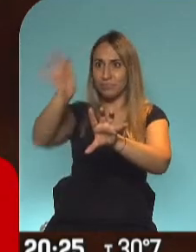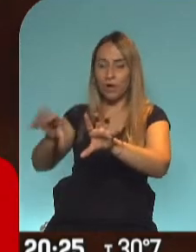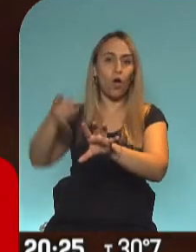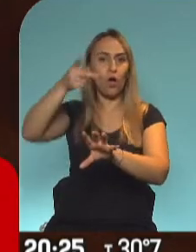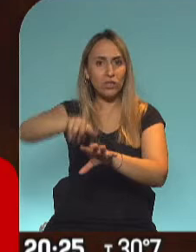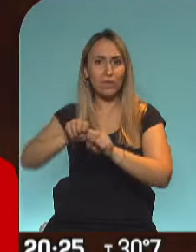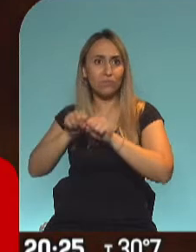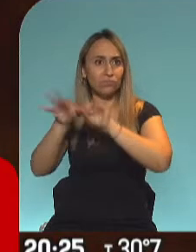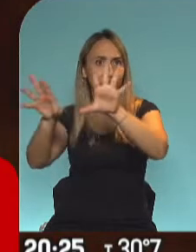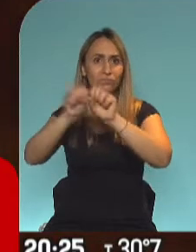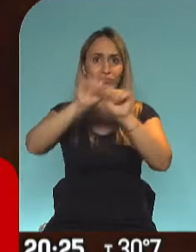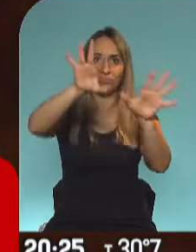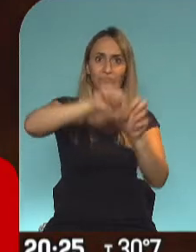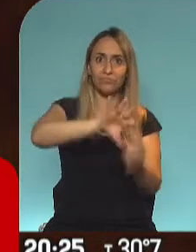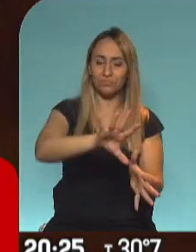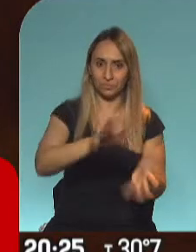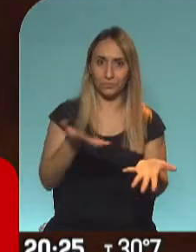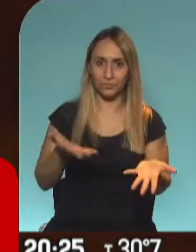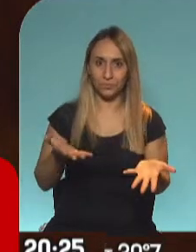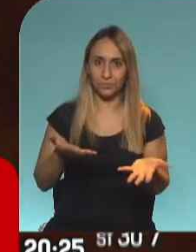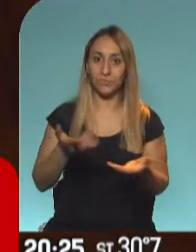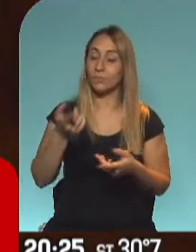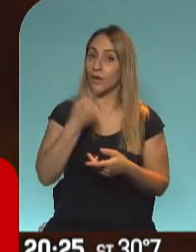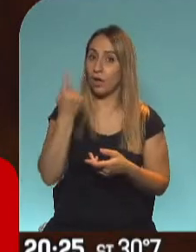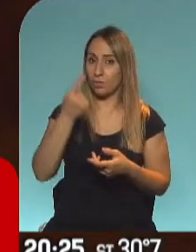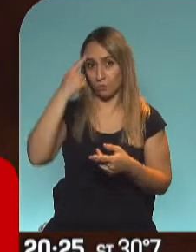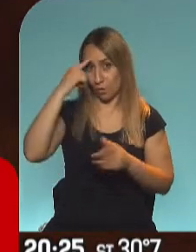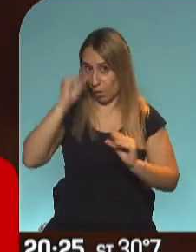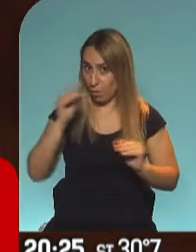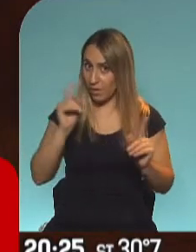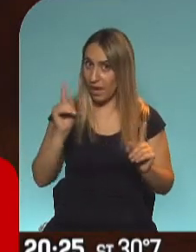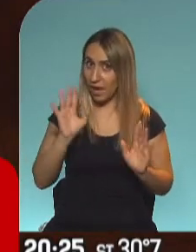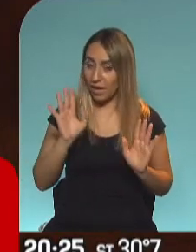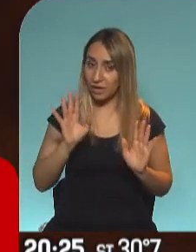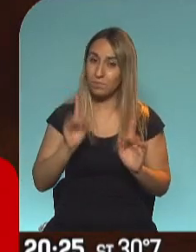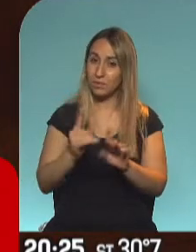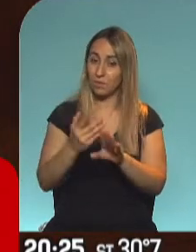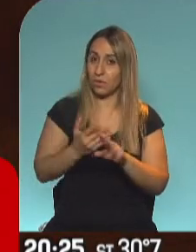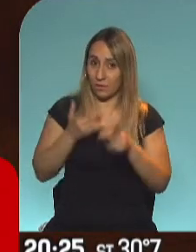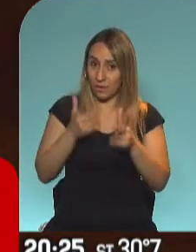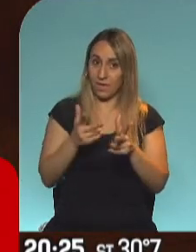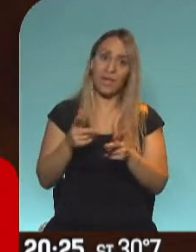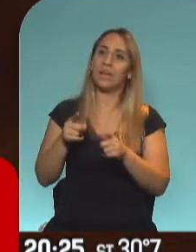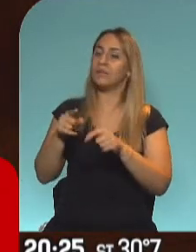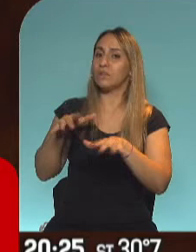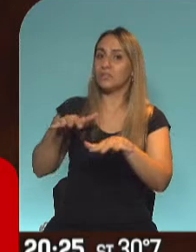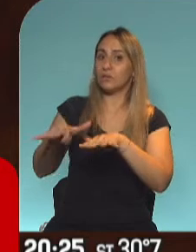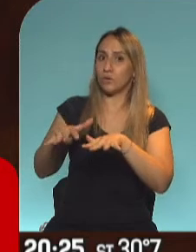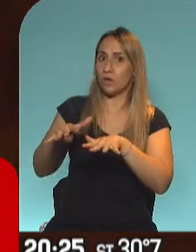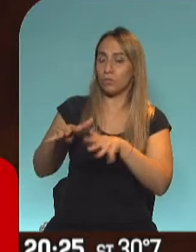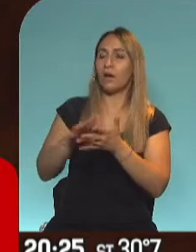Entonces, no nos debemos olvidar de que realmente, como dije antes, esto no pasó y que tenemos que seguir